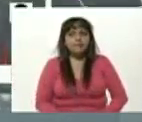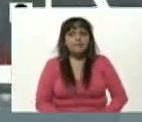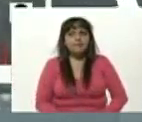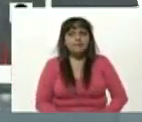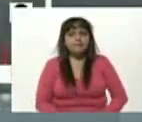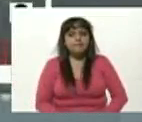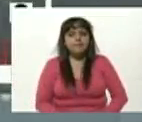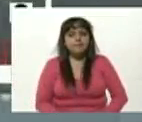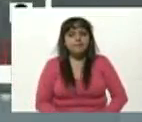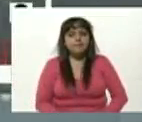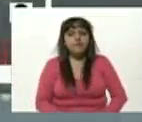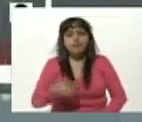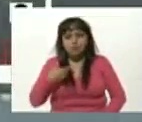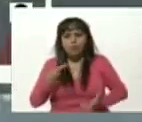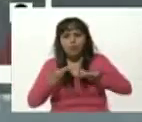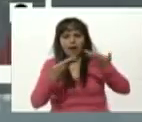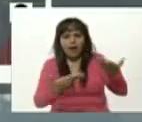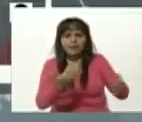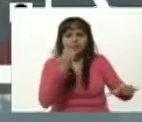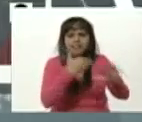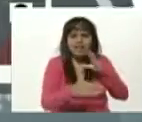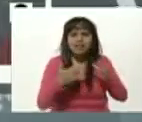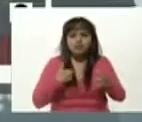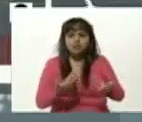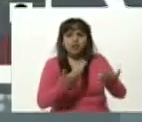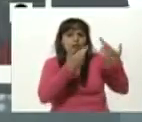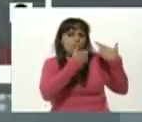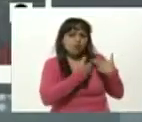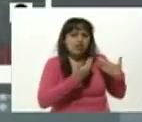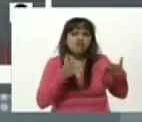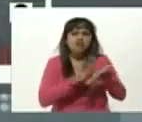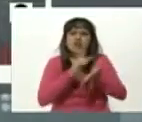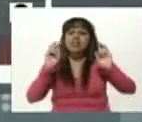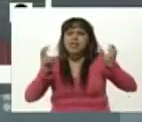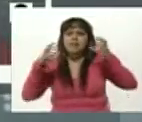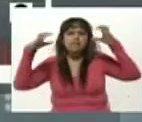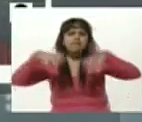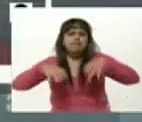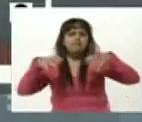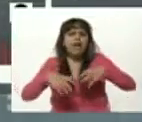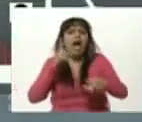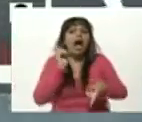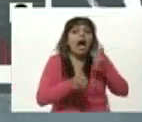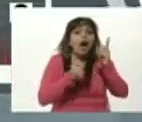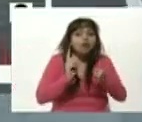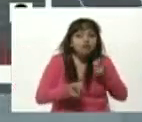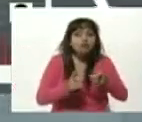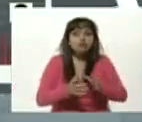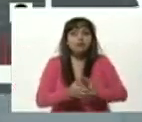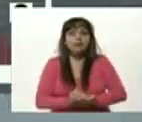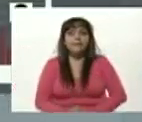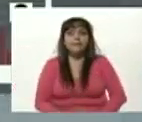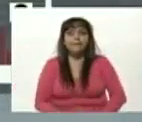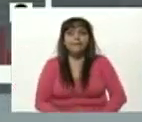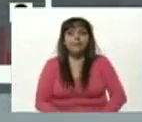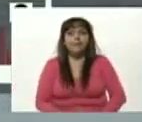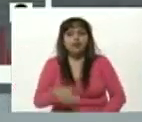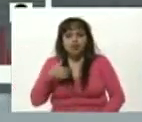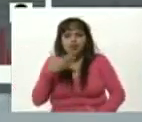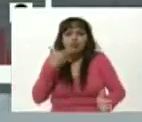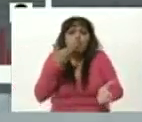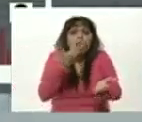llevando su mensaje y la responsabilidad que tenemos con este pueblo, hay algunas cosas que yo le voy a